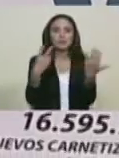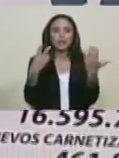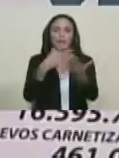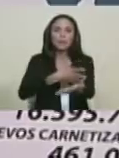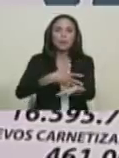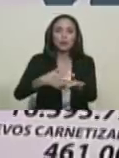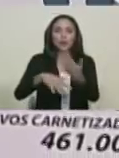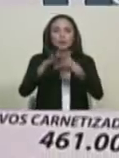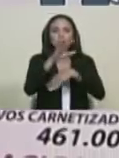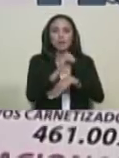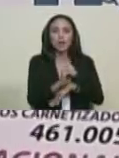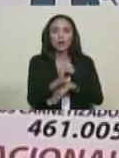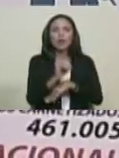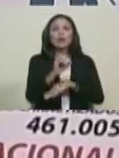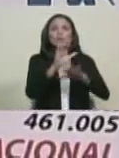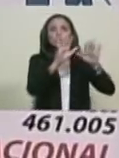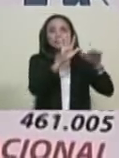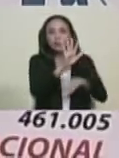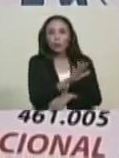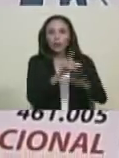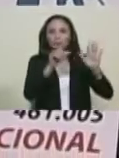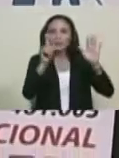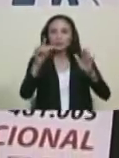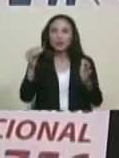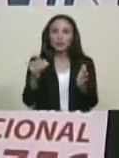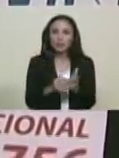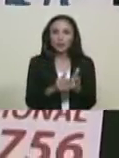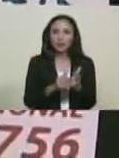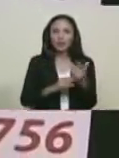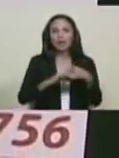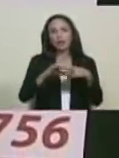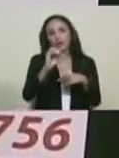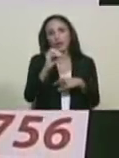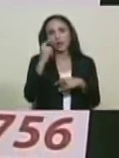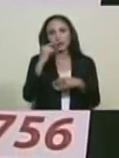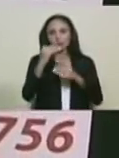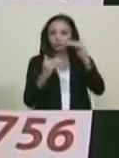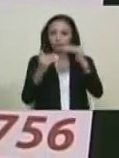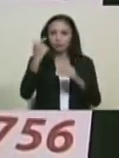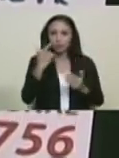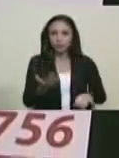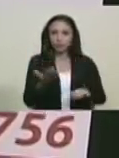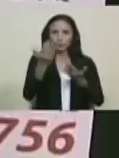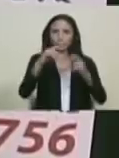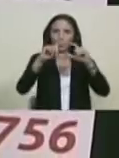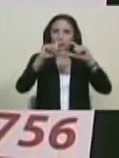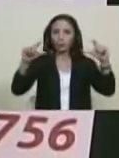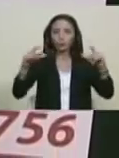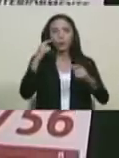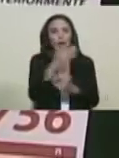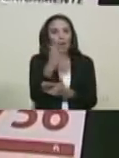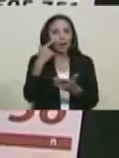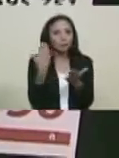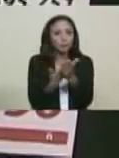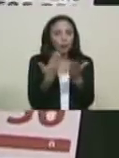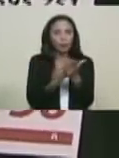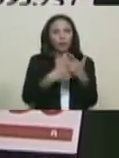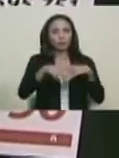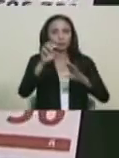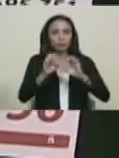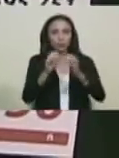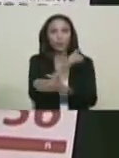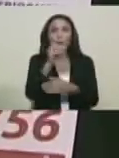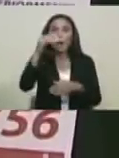56 mil 756 carne de la patria qué significa esto venezuela credibilidad un